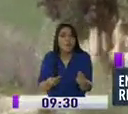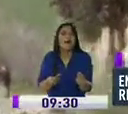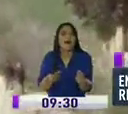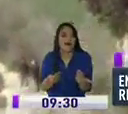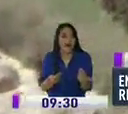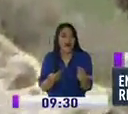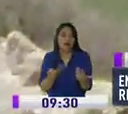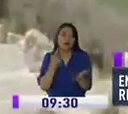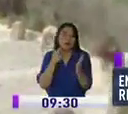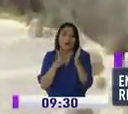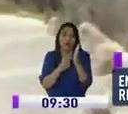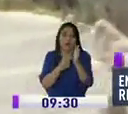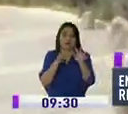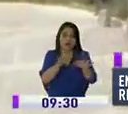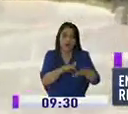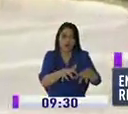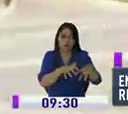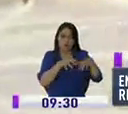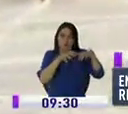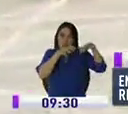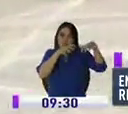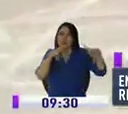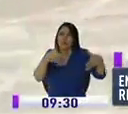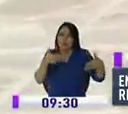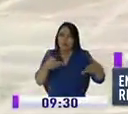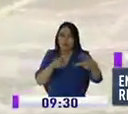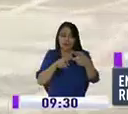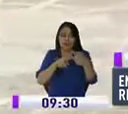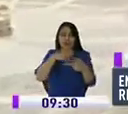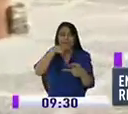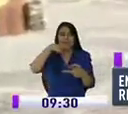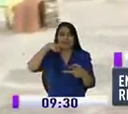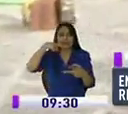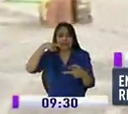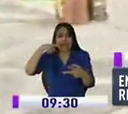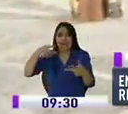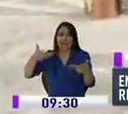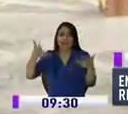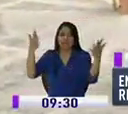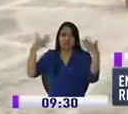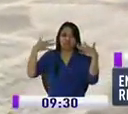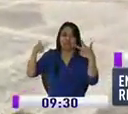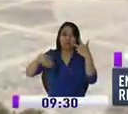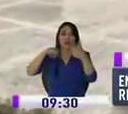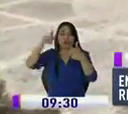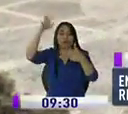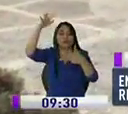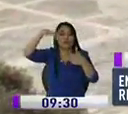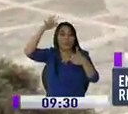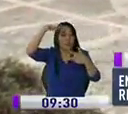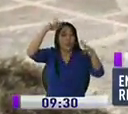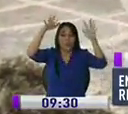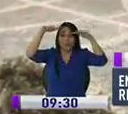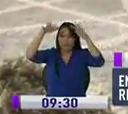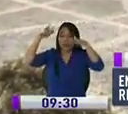factores como la agricultura, la sequía, la lluvia, y